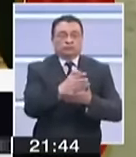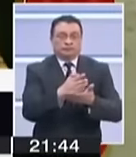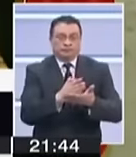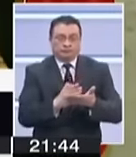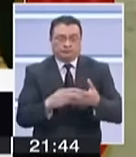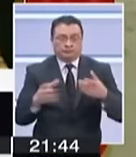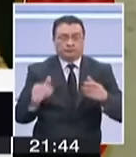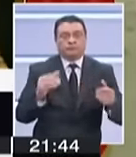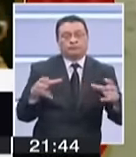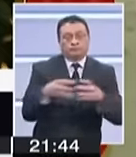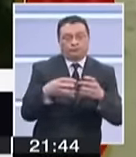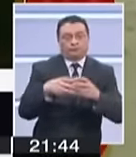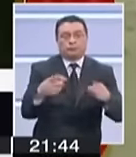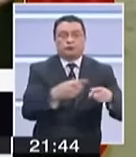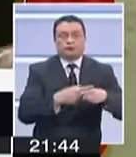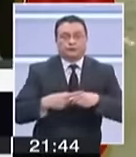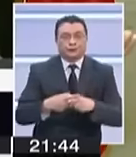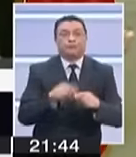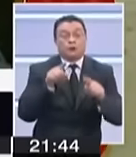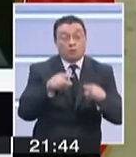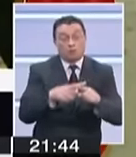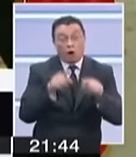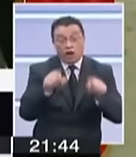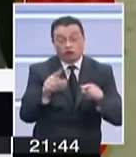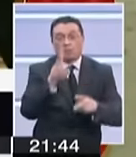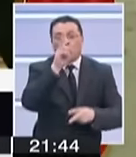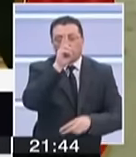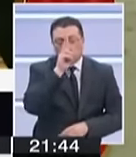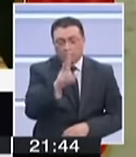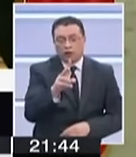las organizaciones sociales. Por lo mismo, respetamos, por cierto,